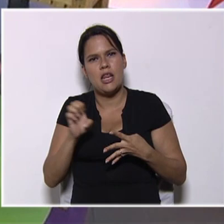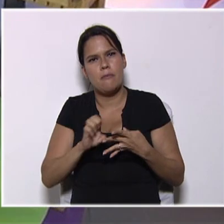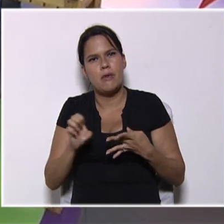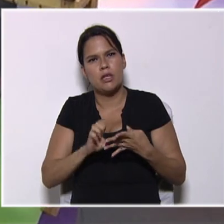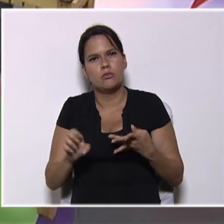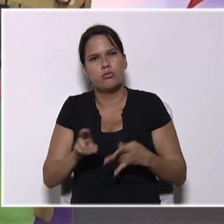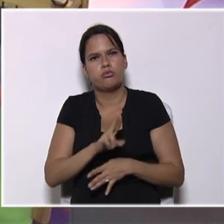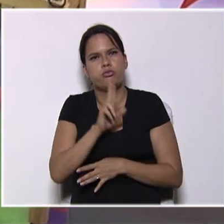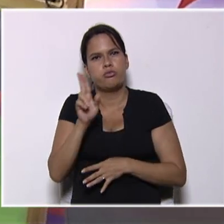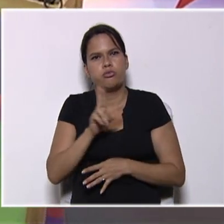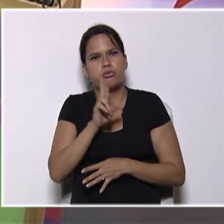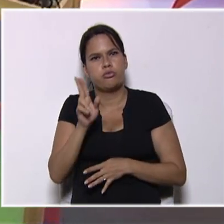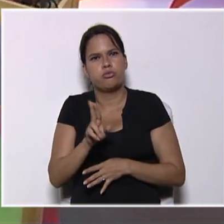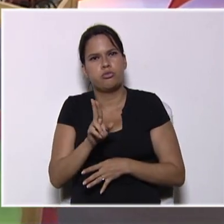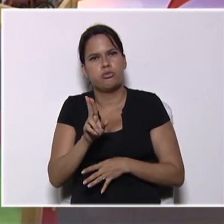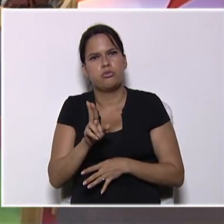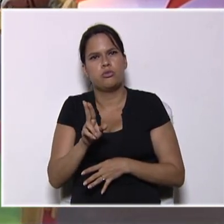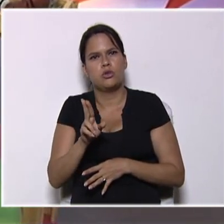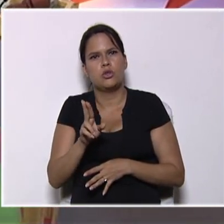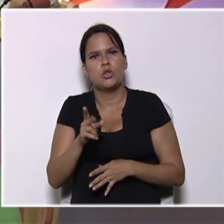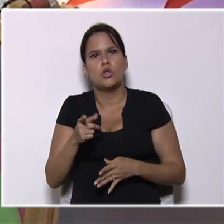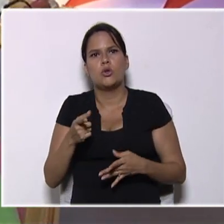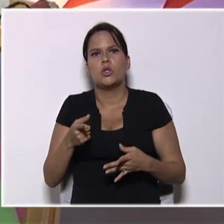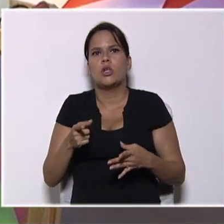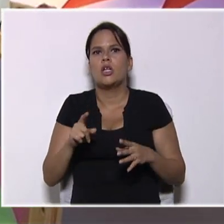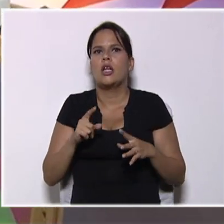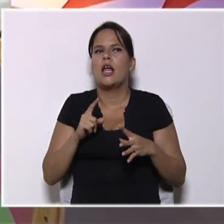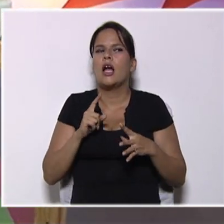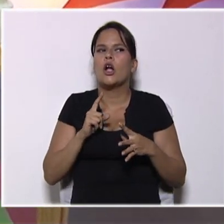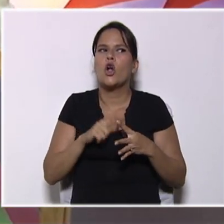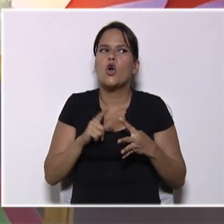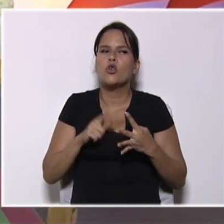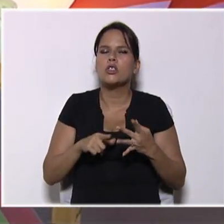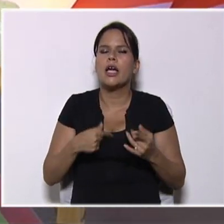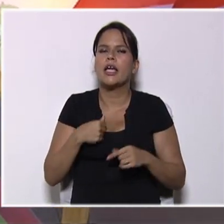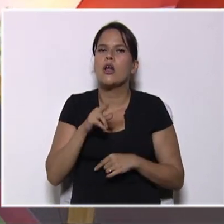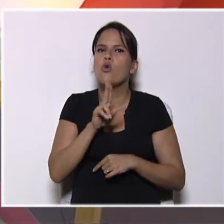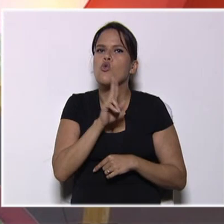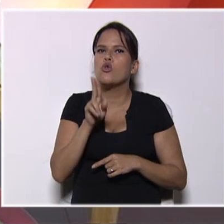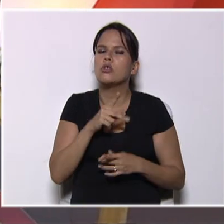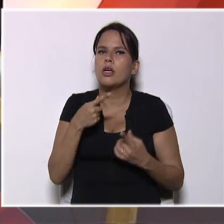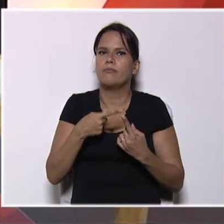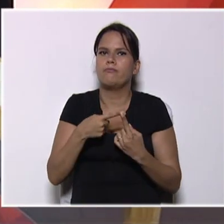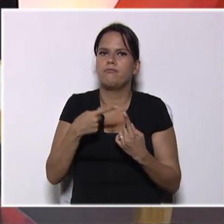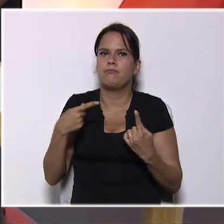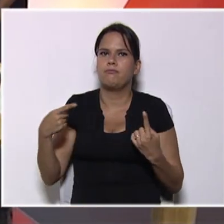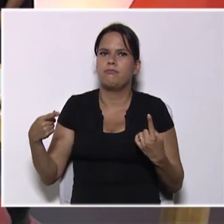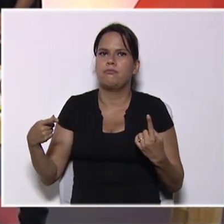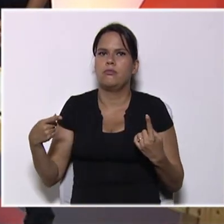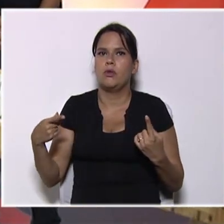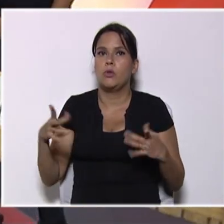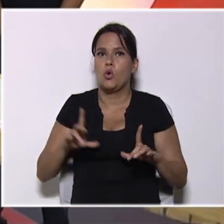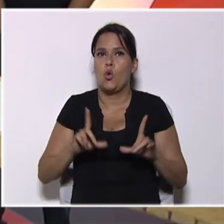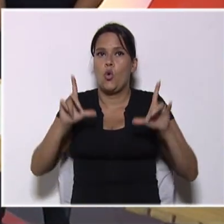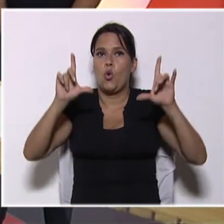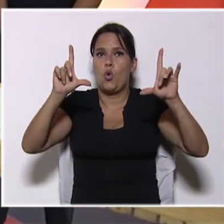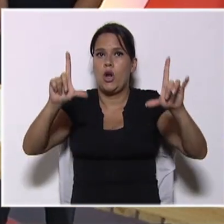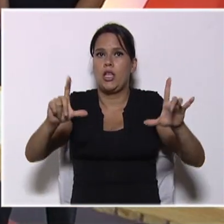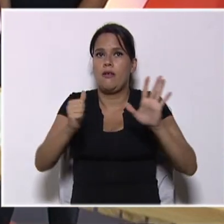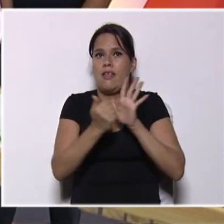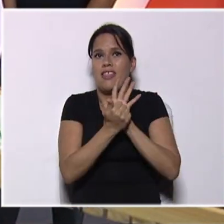utilizados, sobre todo en los artefactos electrónicos. Perfecto. Porque tenemos en una tabla periódica